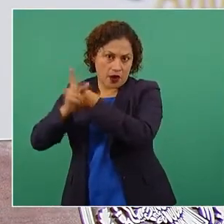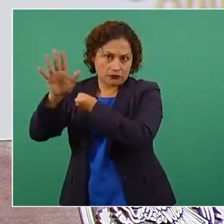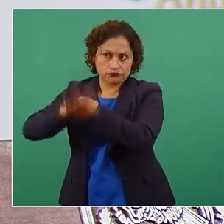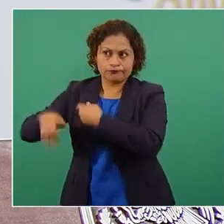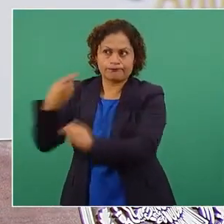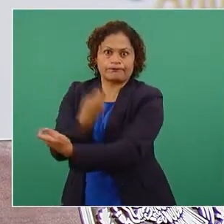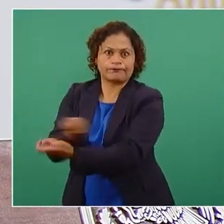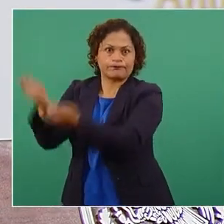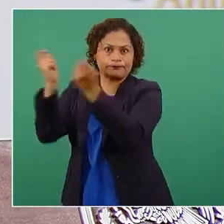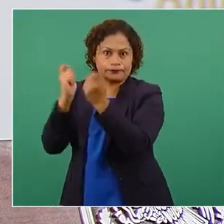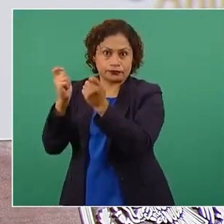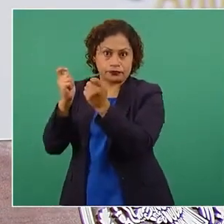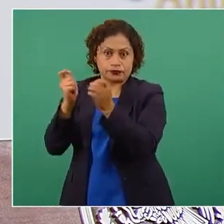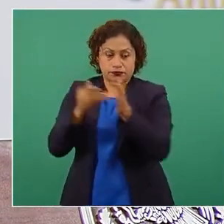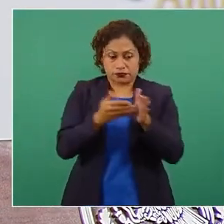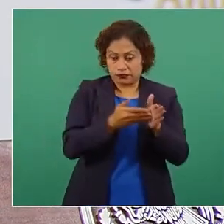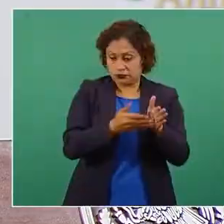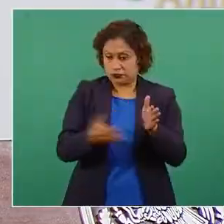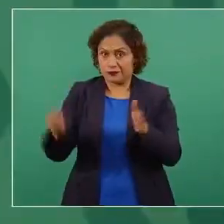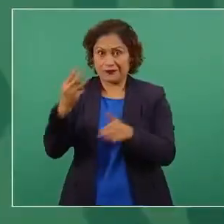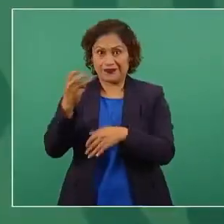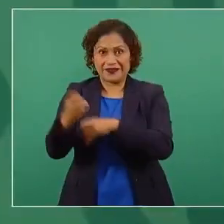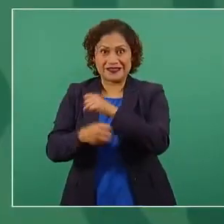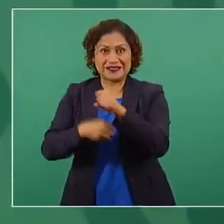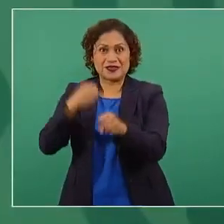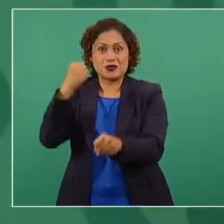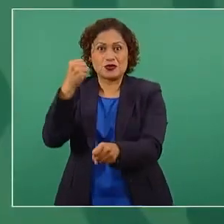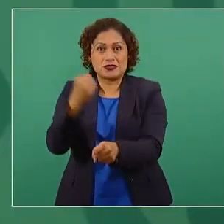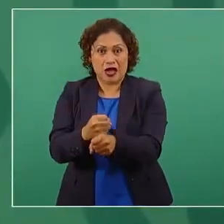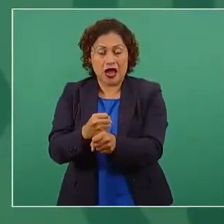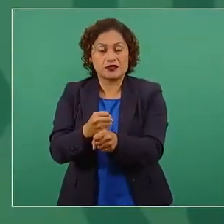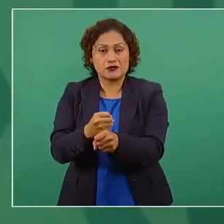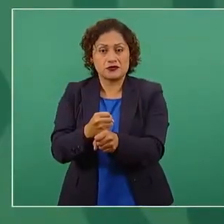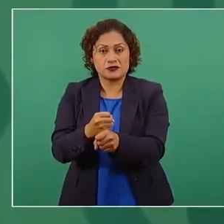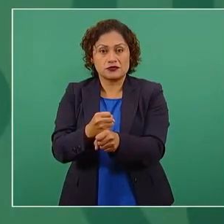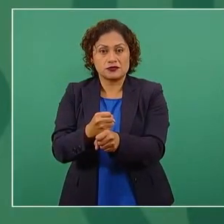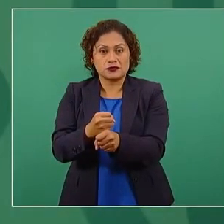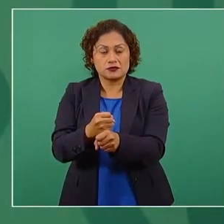siglos es el equivalente